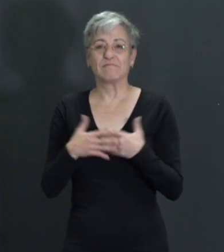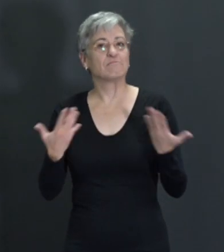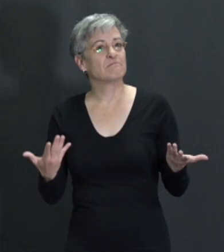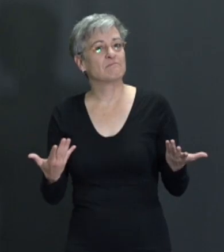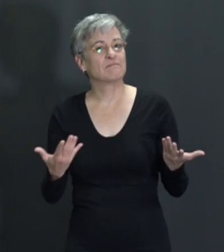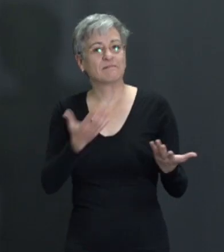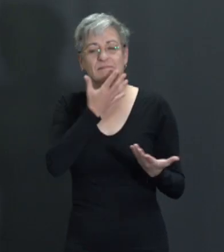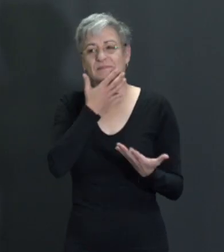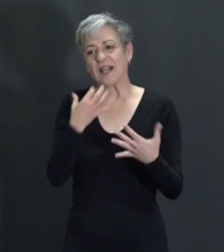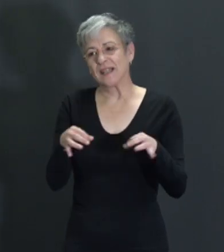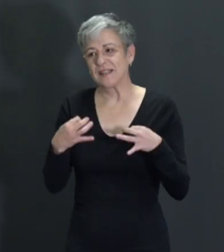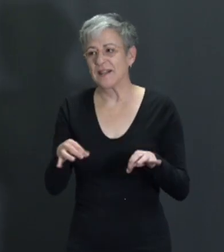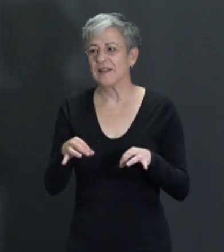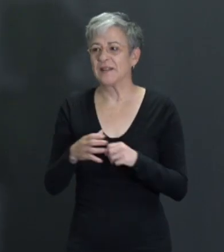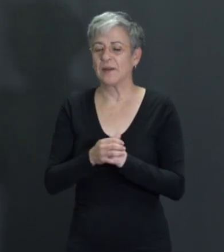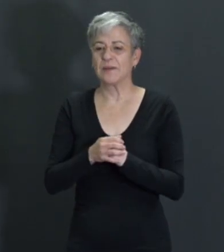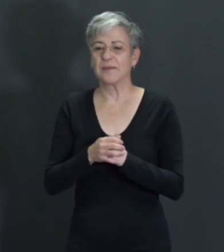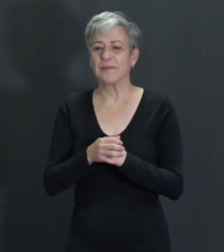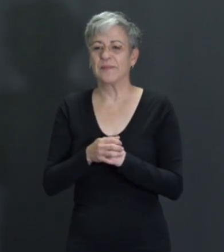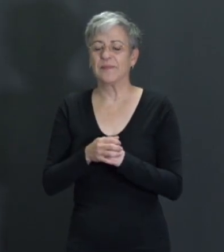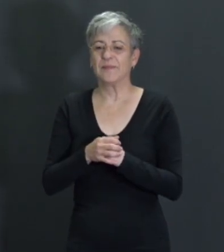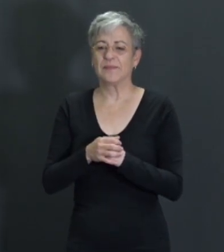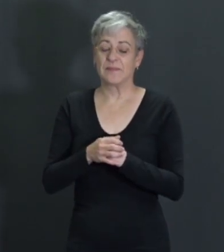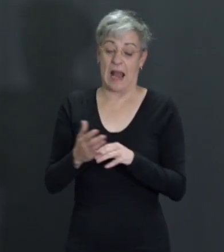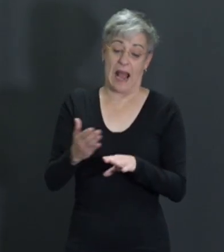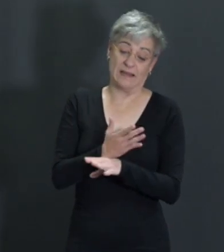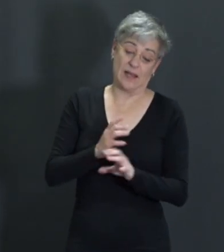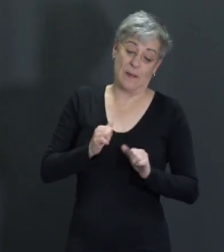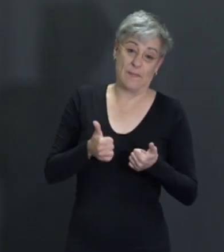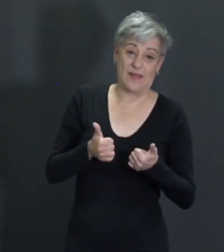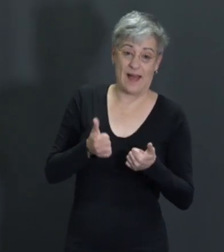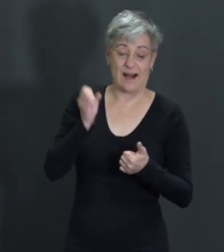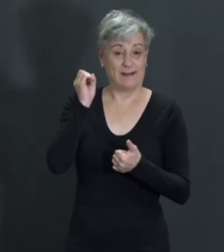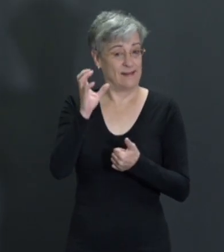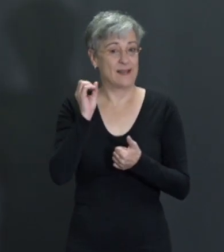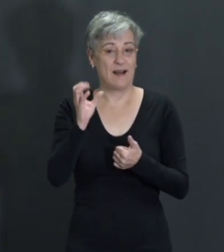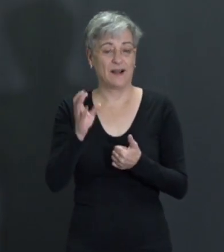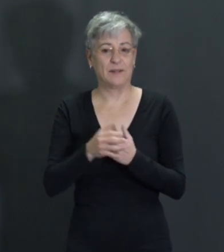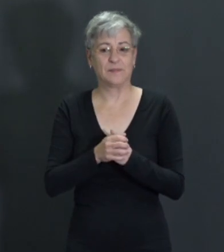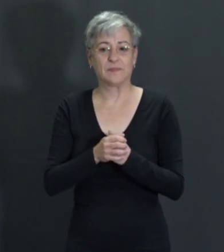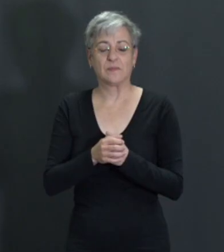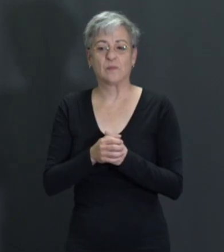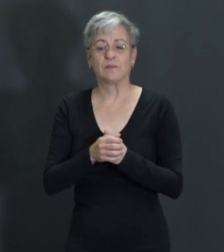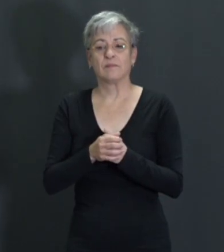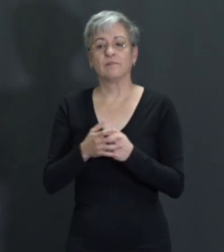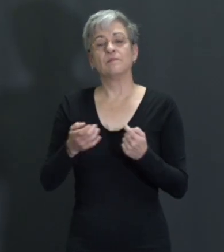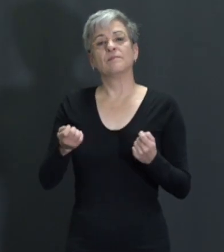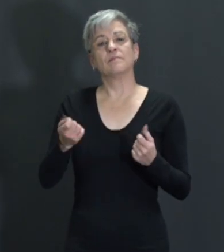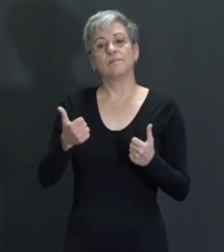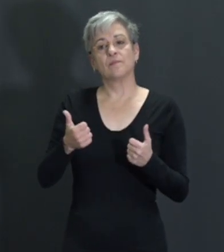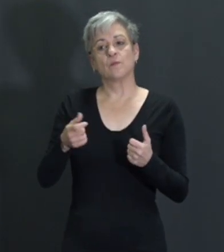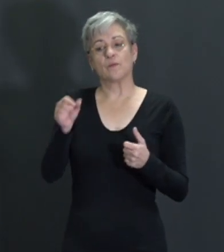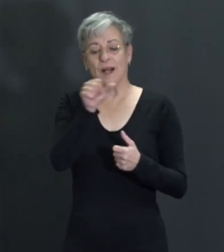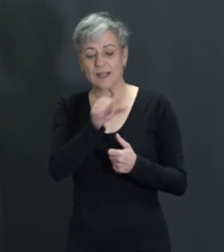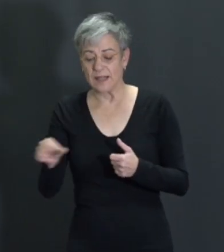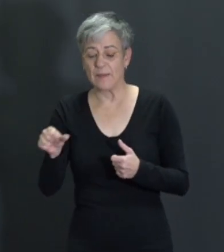Simplemente, bueno, ahora antes de introducir la conversación o la charla, destacar que poco tiempo después de la semana de